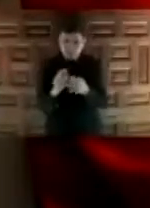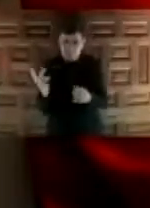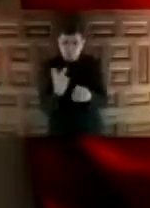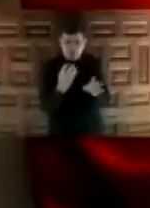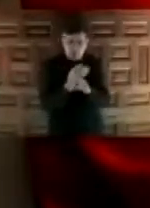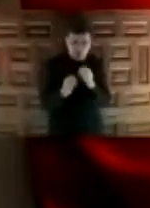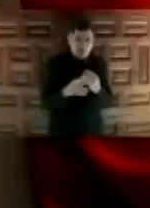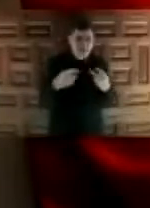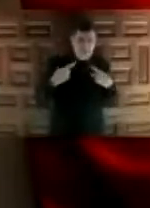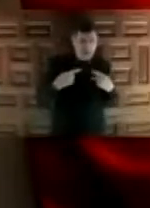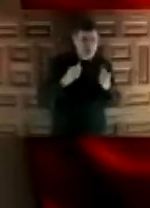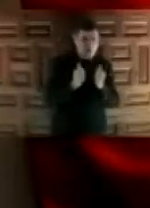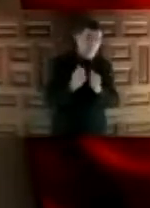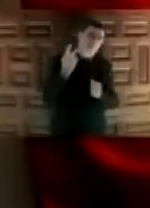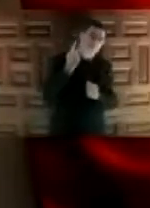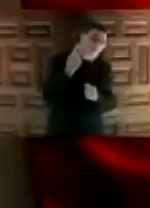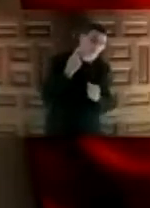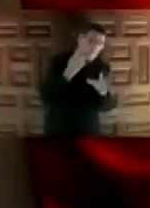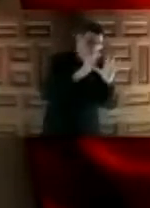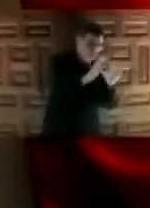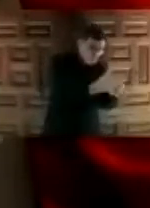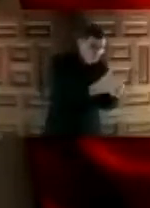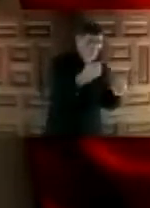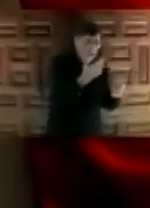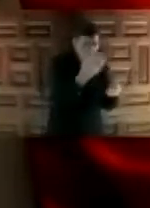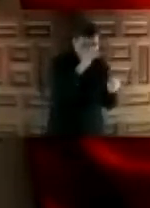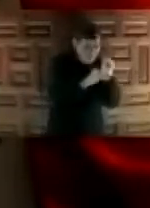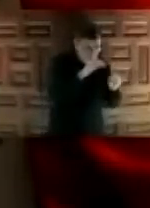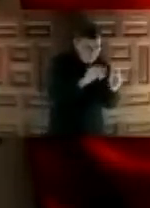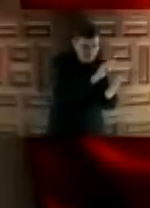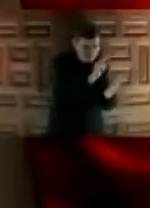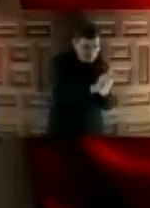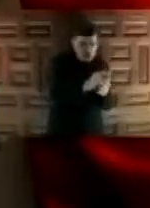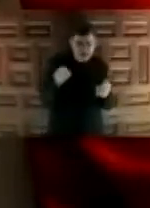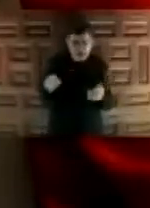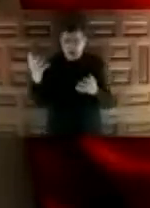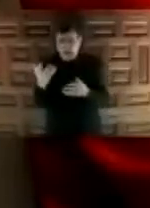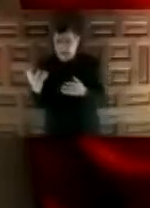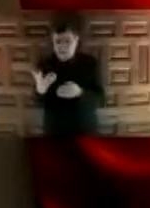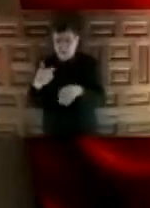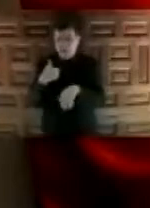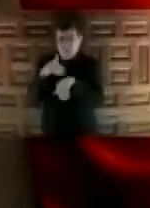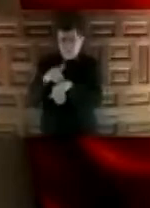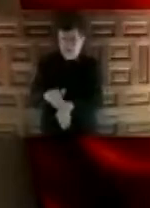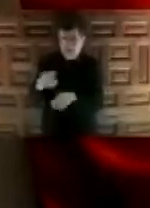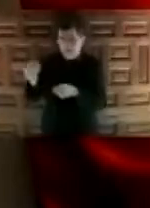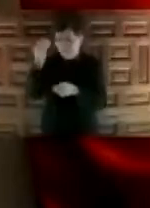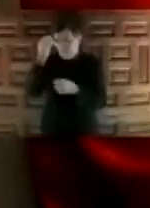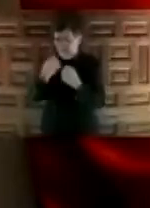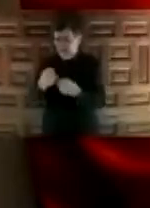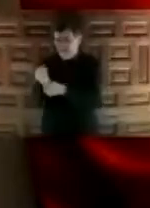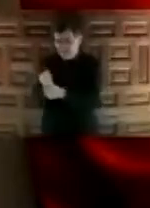los diseñadores de política y los actores que se dedican a las ciencias sociales